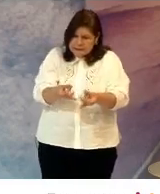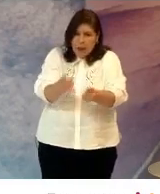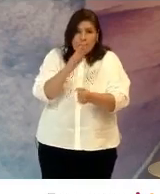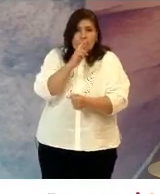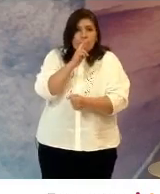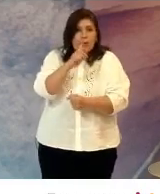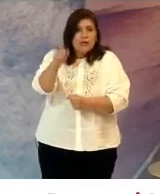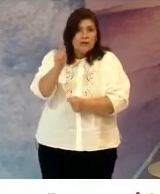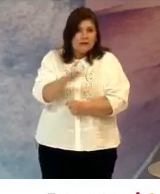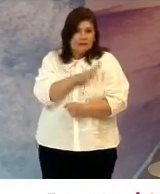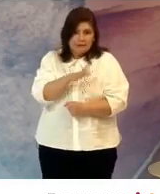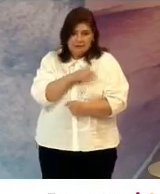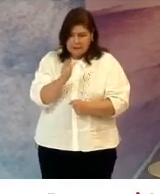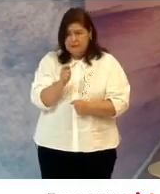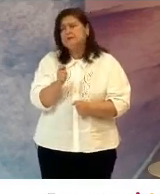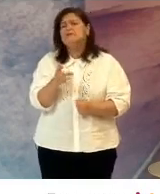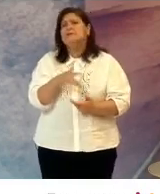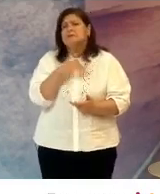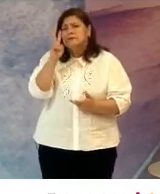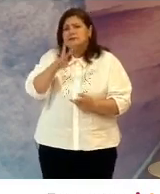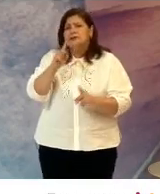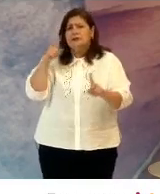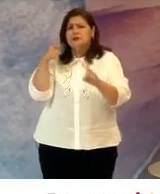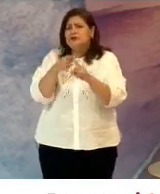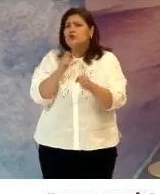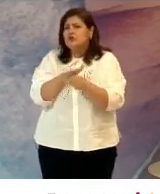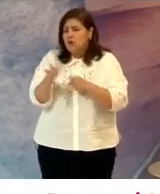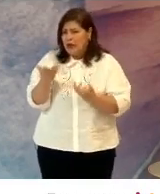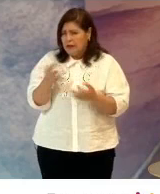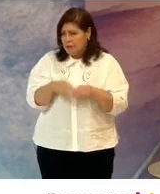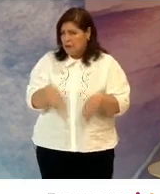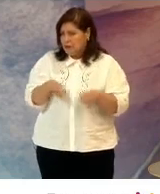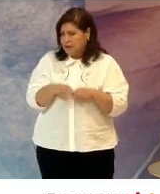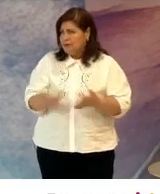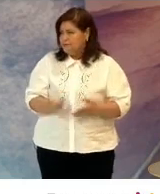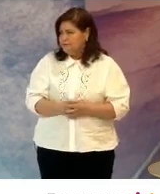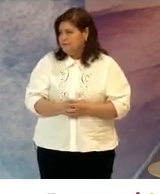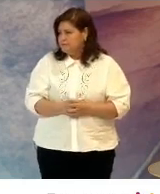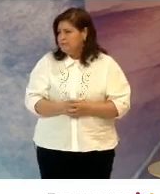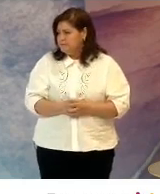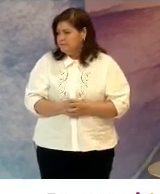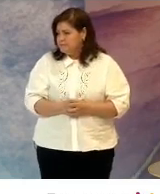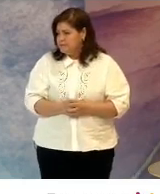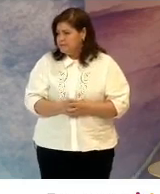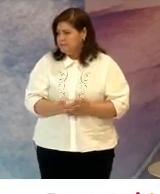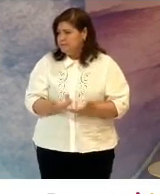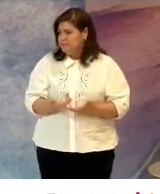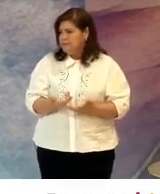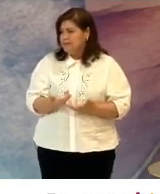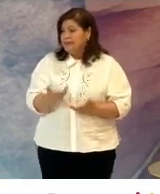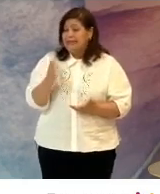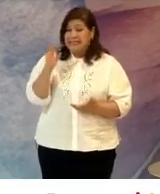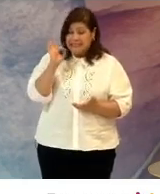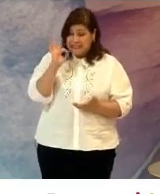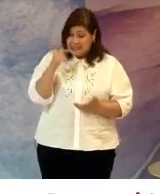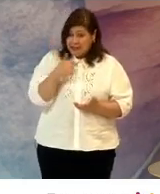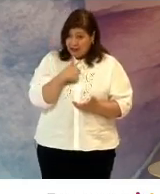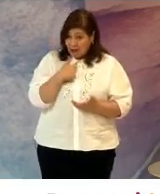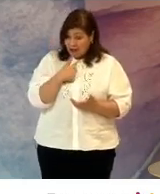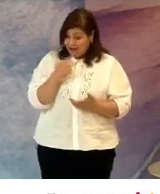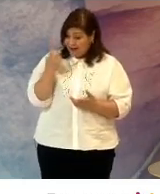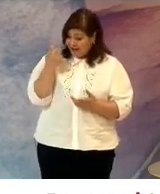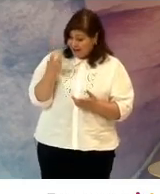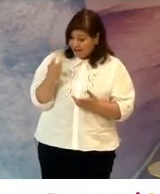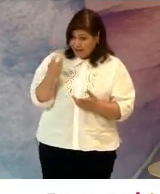eso es el único capital que tienes. Entonces, si yo aplico